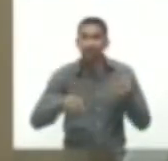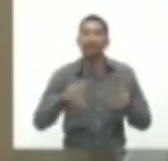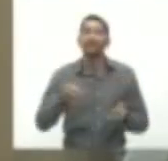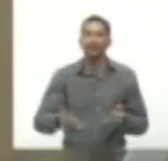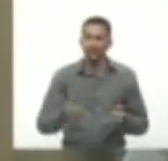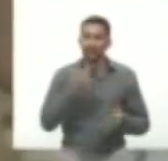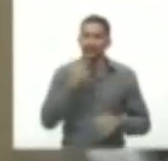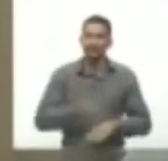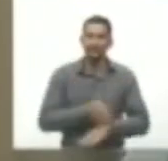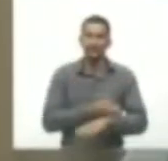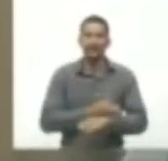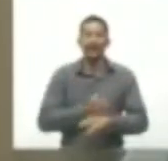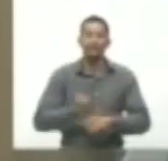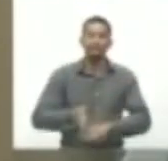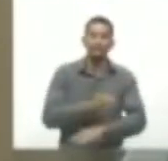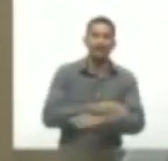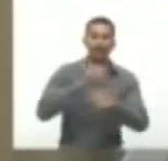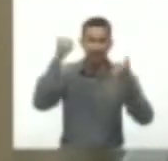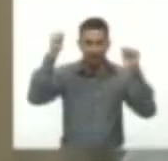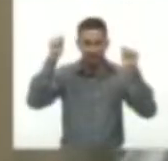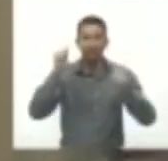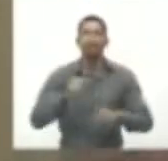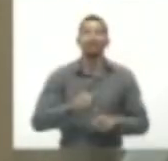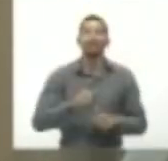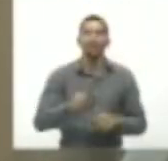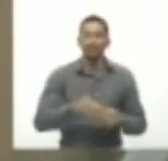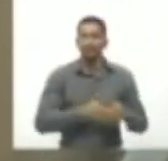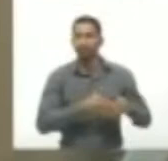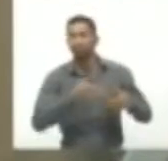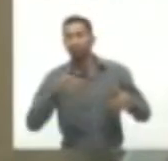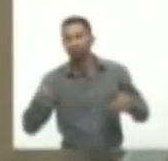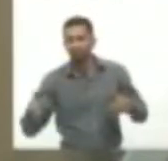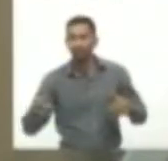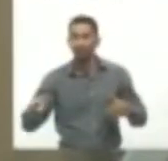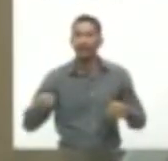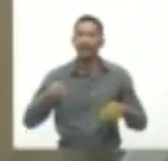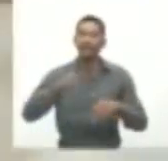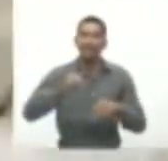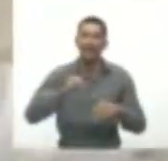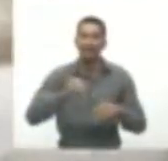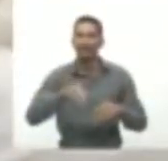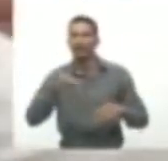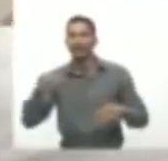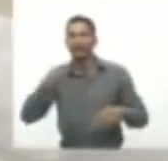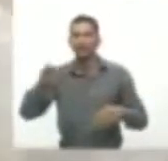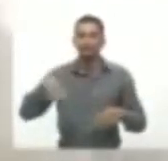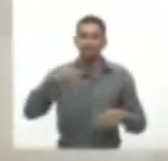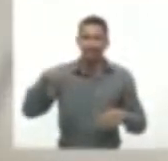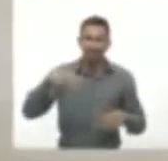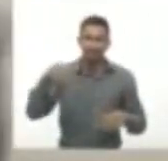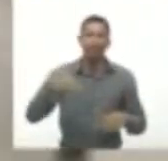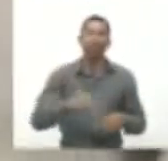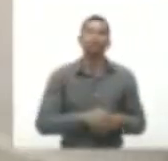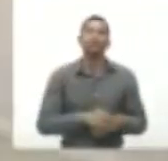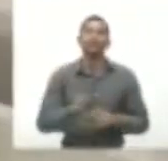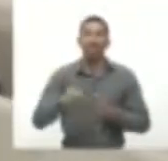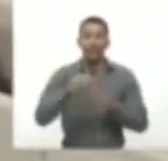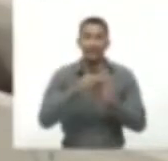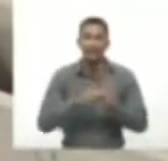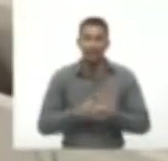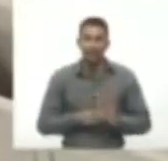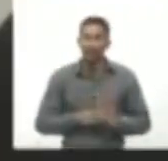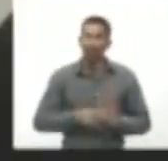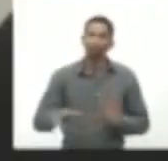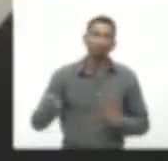de precarnaval, hasta lo que sería, digamos, el martes antes de miércoles de ceniza. Esta regulación abarca todos los puntos de la